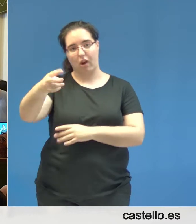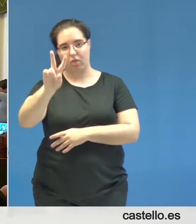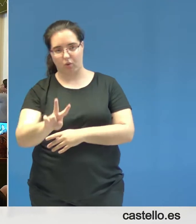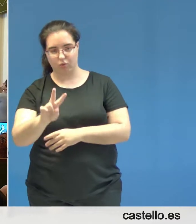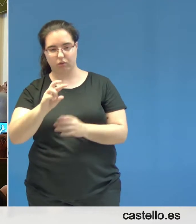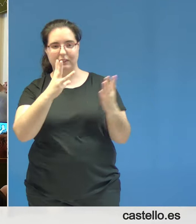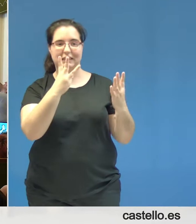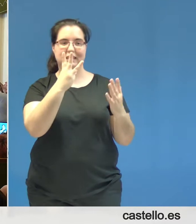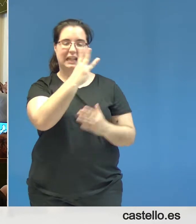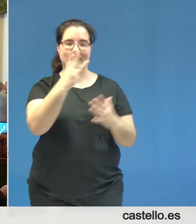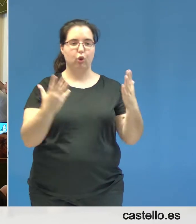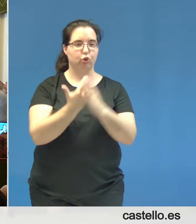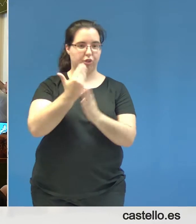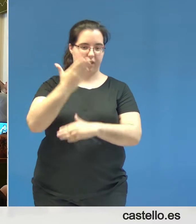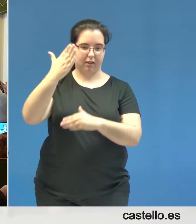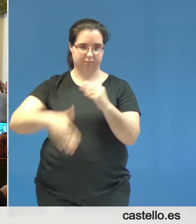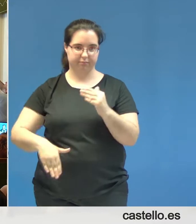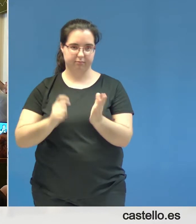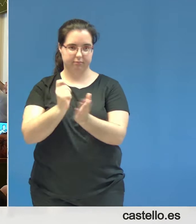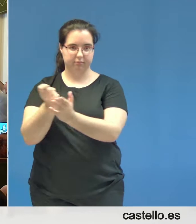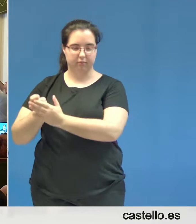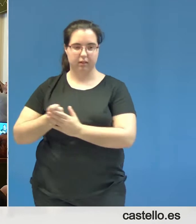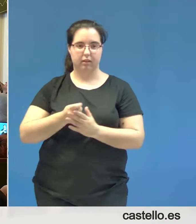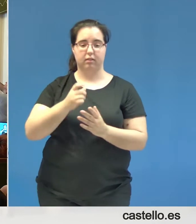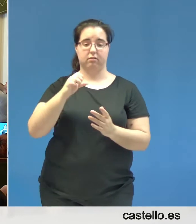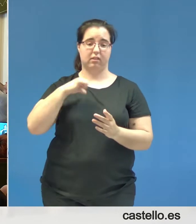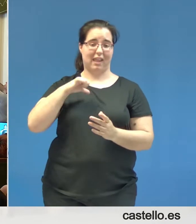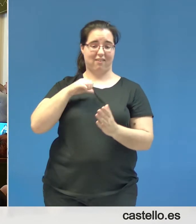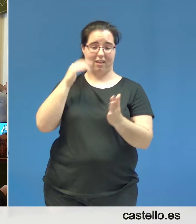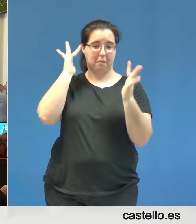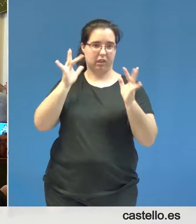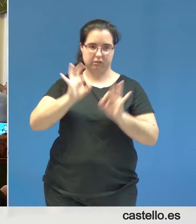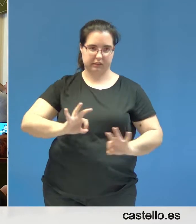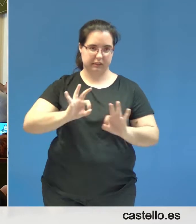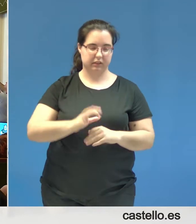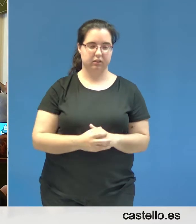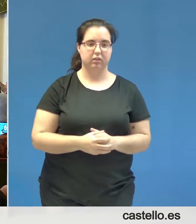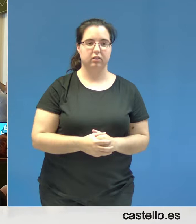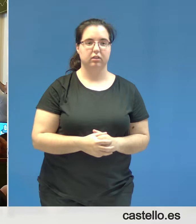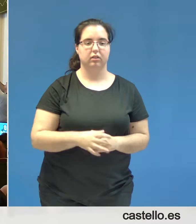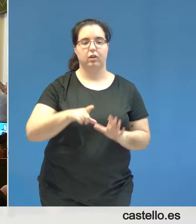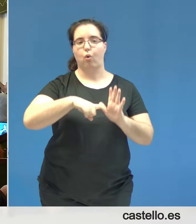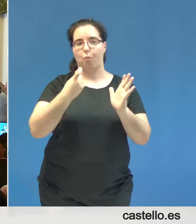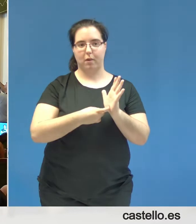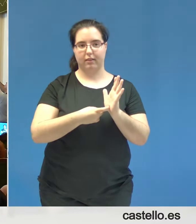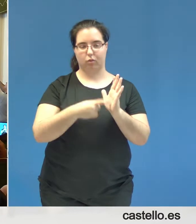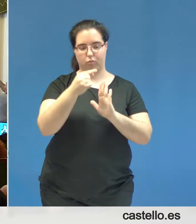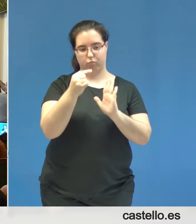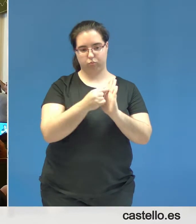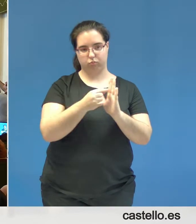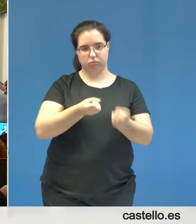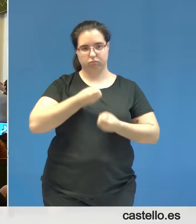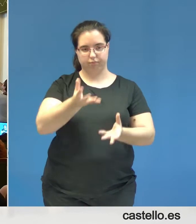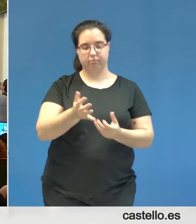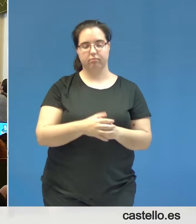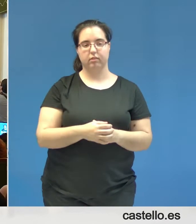días y a marzo, a 31 de marzo de 2019, ninguna. Eso es todo en este punto. Y ya siguiendo con